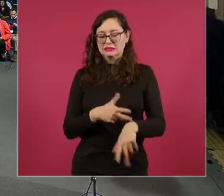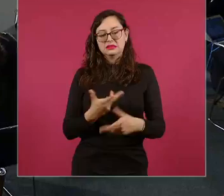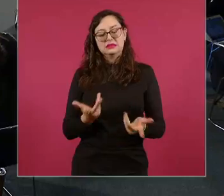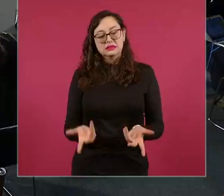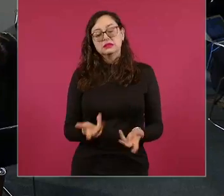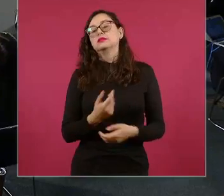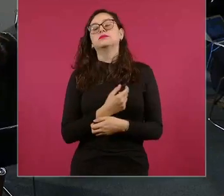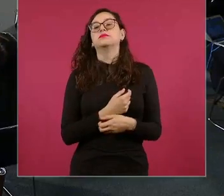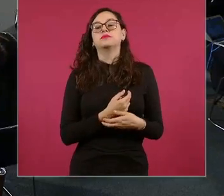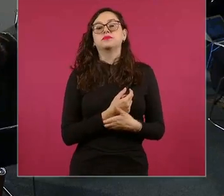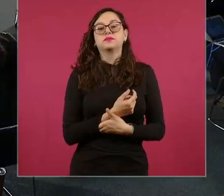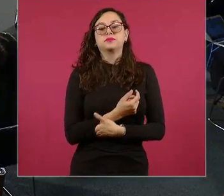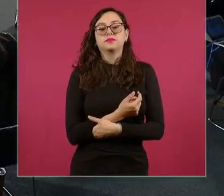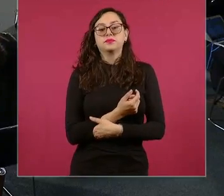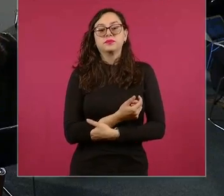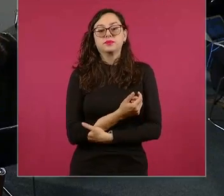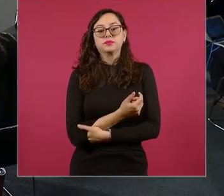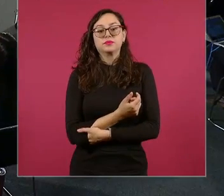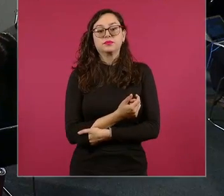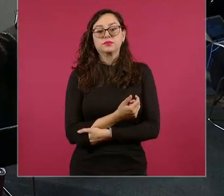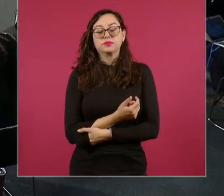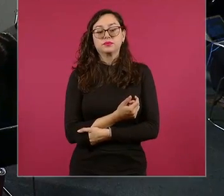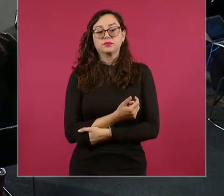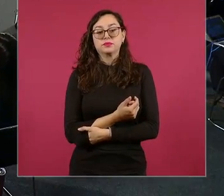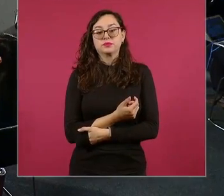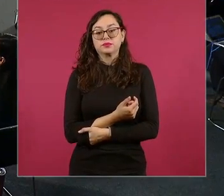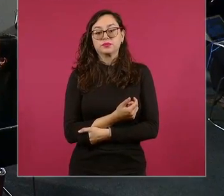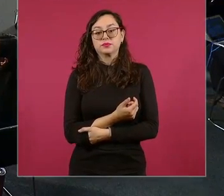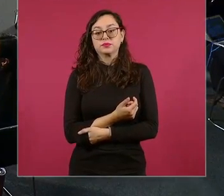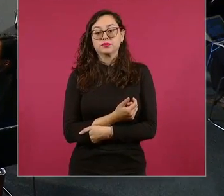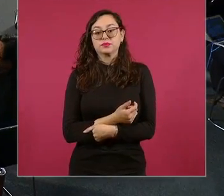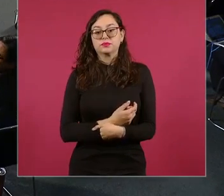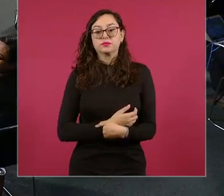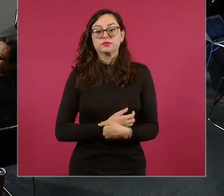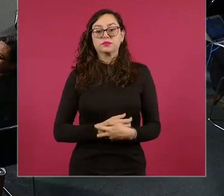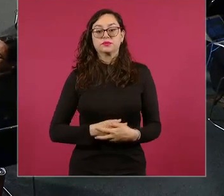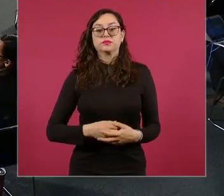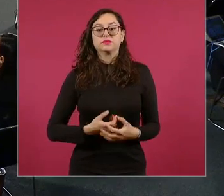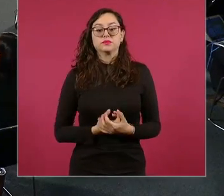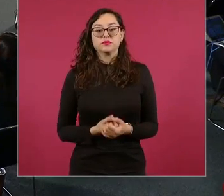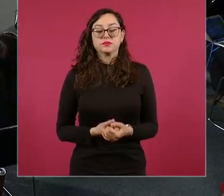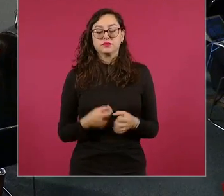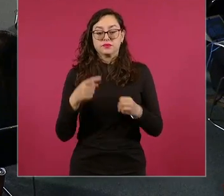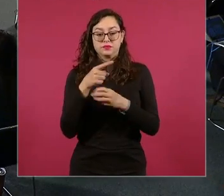Quedaron pendientes